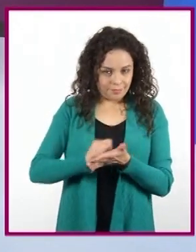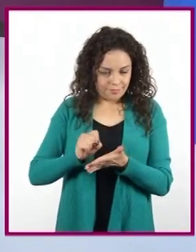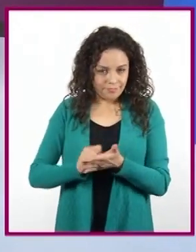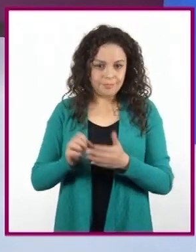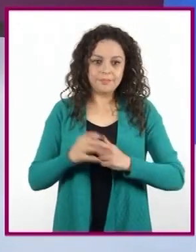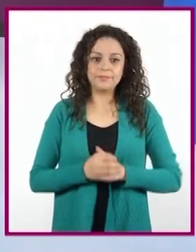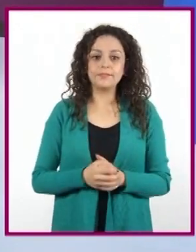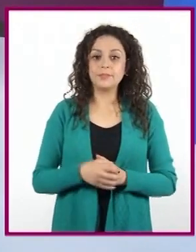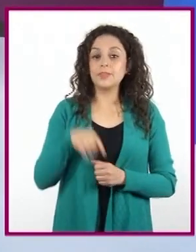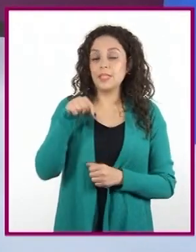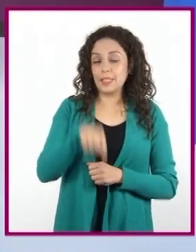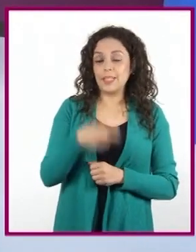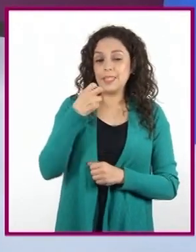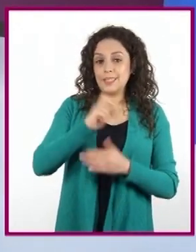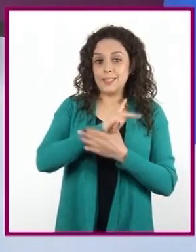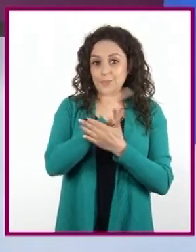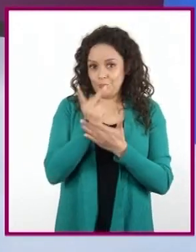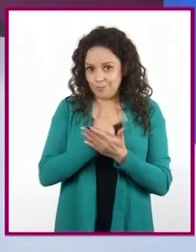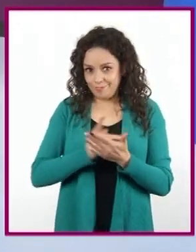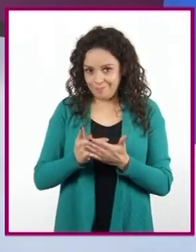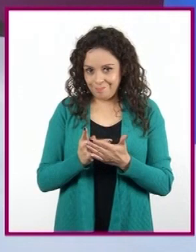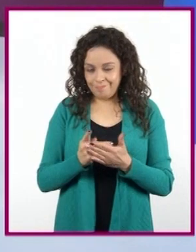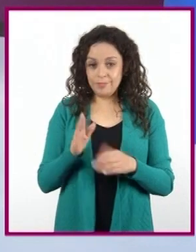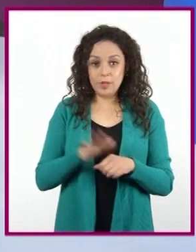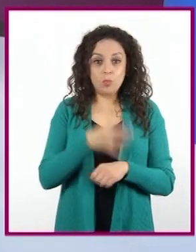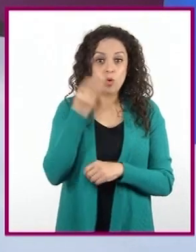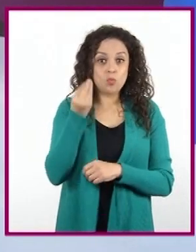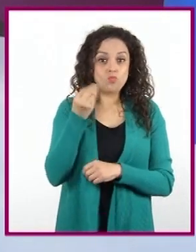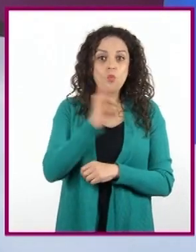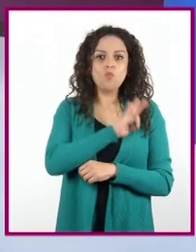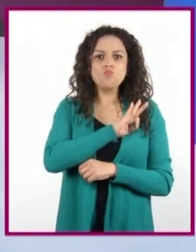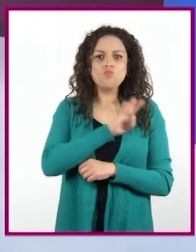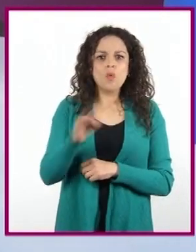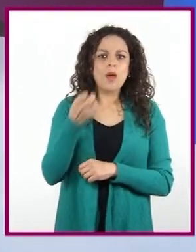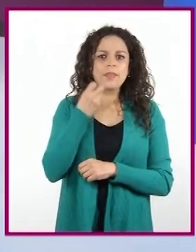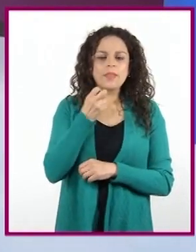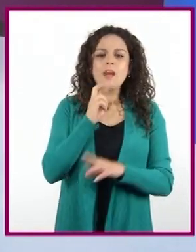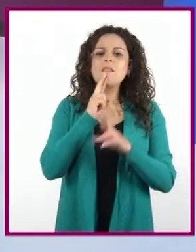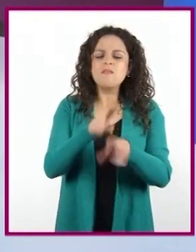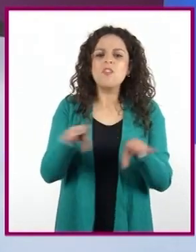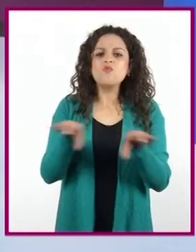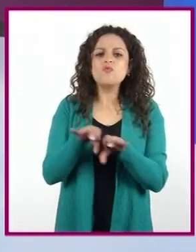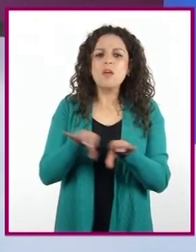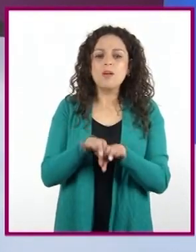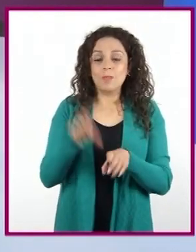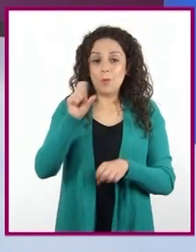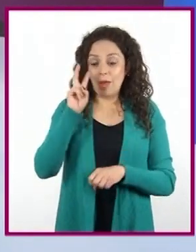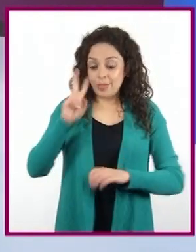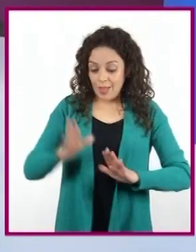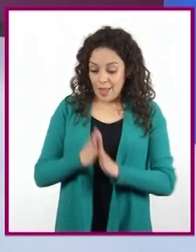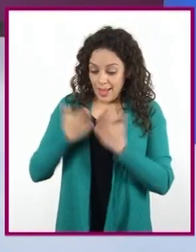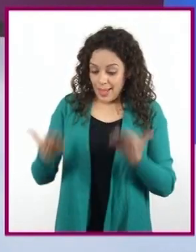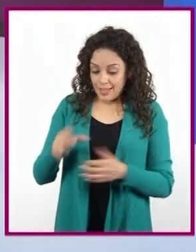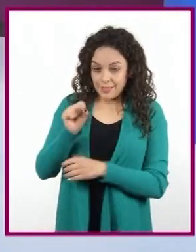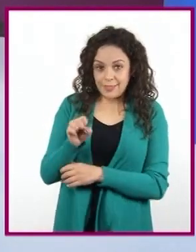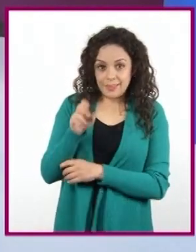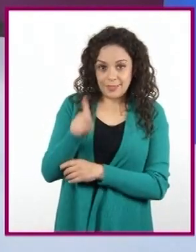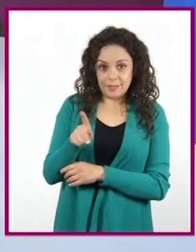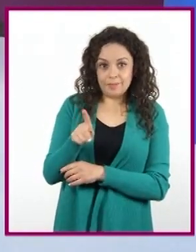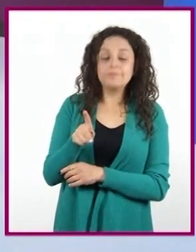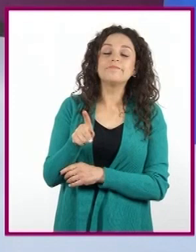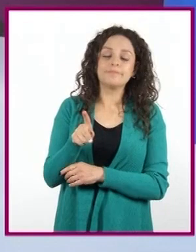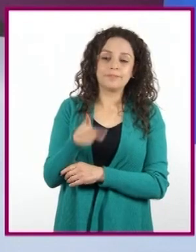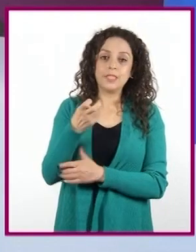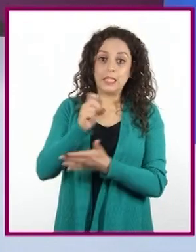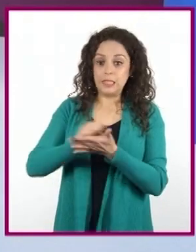planteamientos en esta sesión, pues muchas de estas las podrán resolver al momento de consultar su libro de texto y revisar